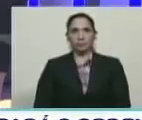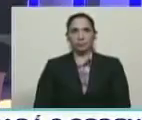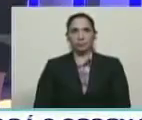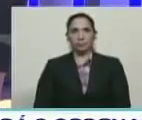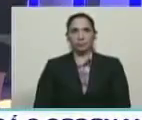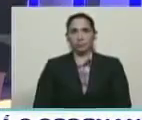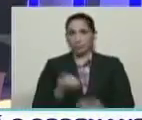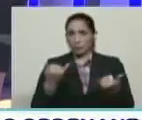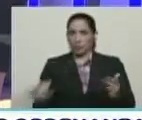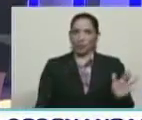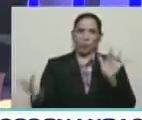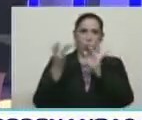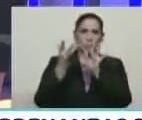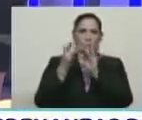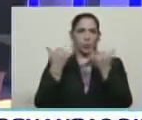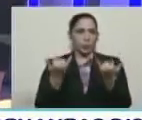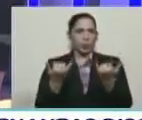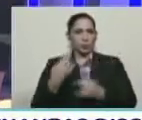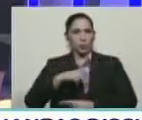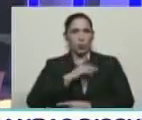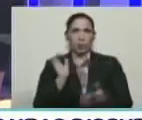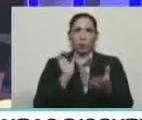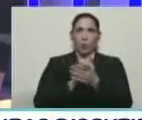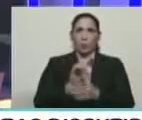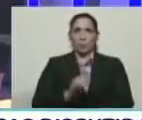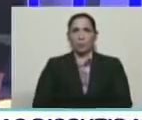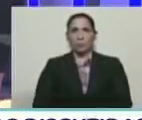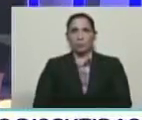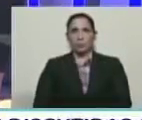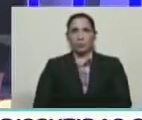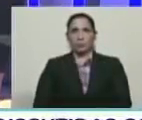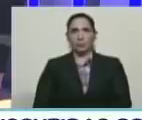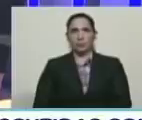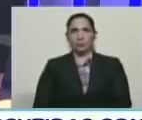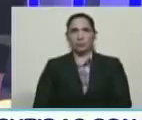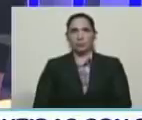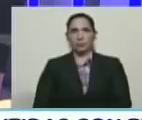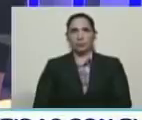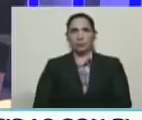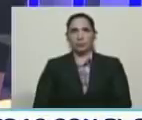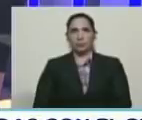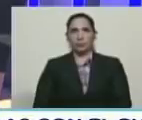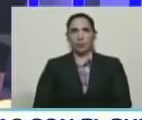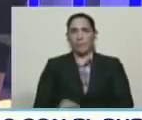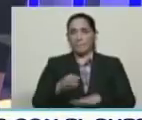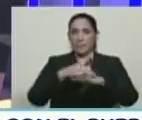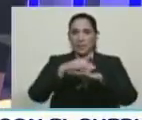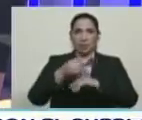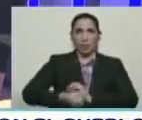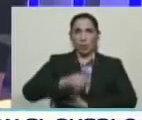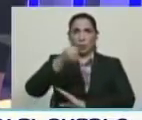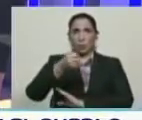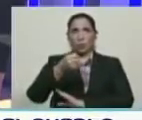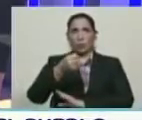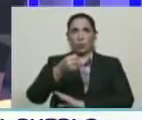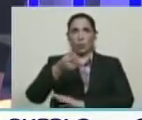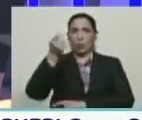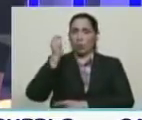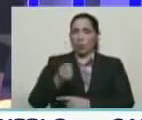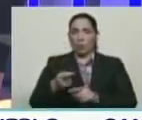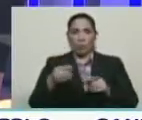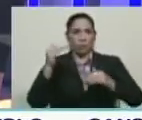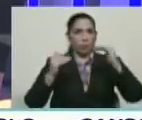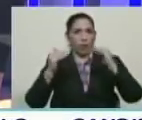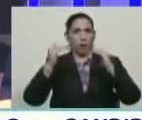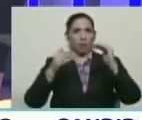Y de inmediato establecemos un contacto con nuestra compañera Meisbert Bolívar. Ella se encuentra en la sede del Ministerio Público, donde el fiscal general presentará un